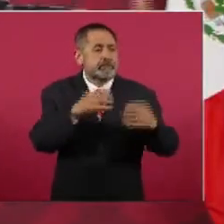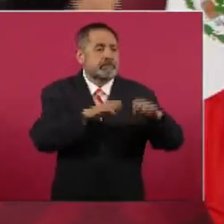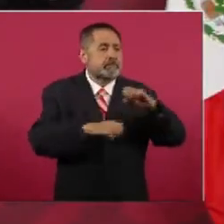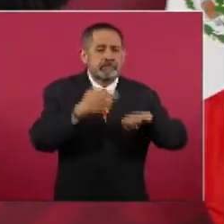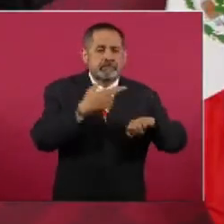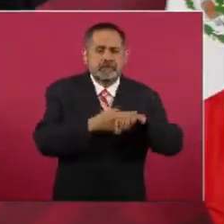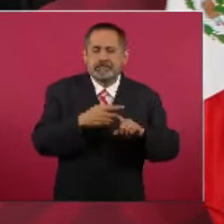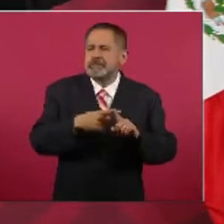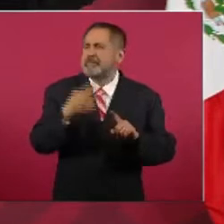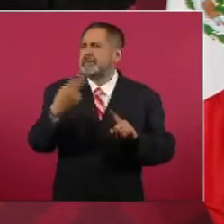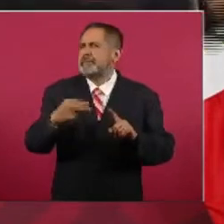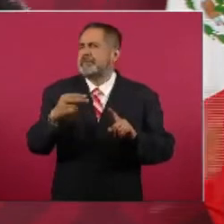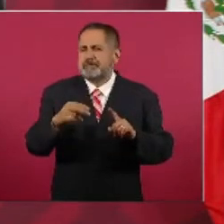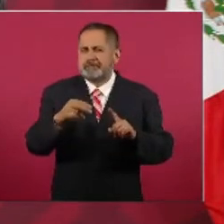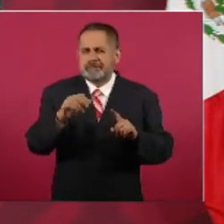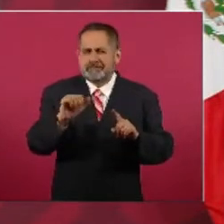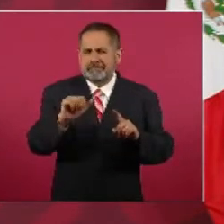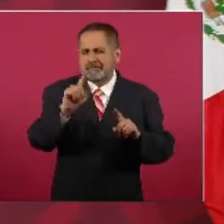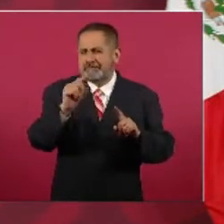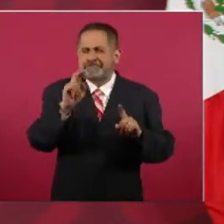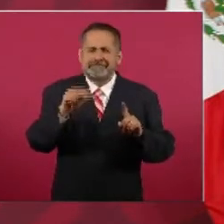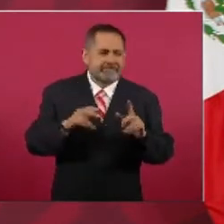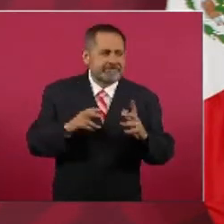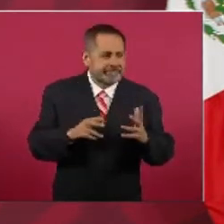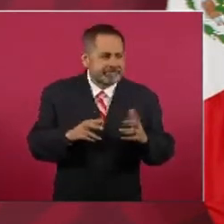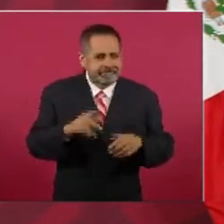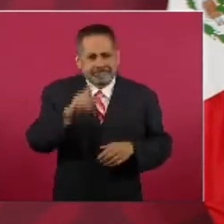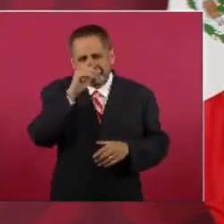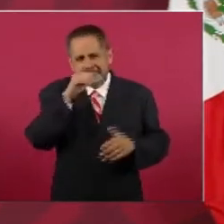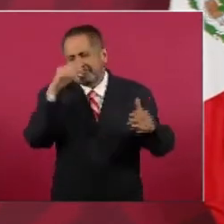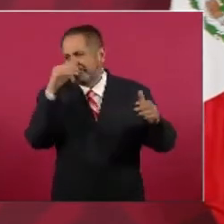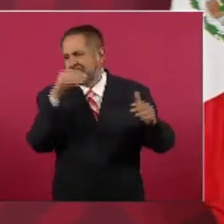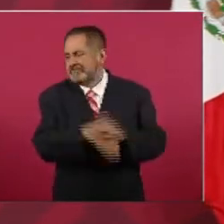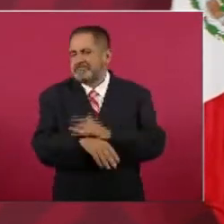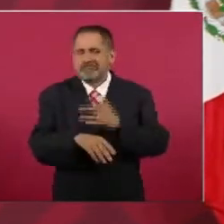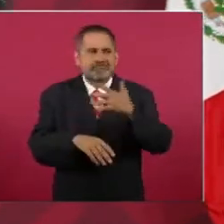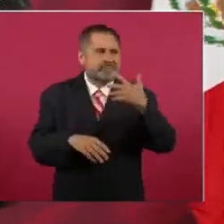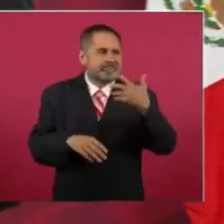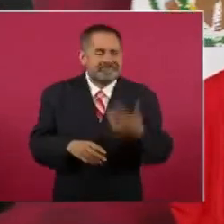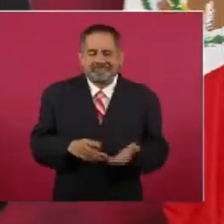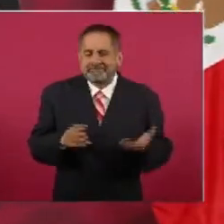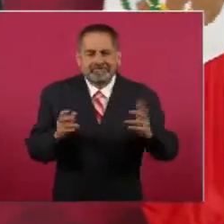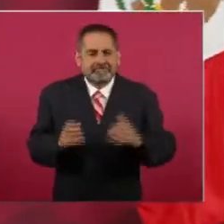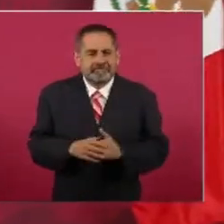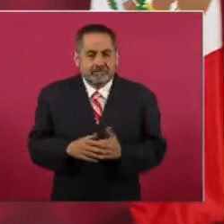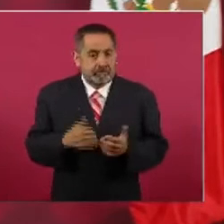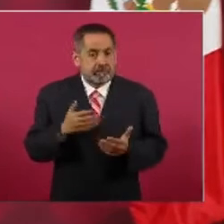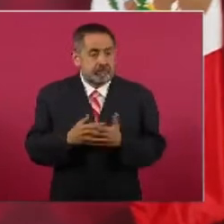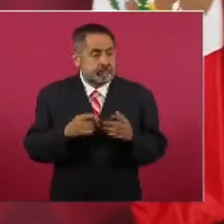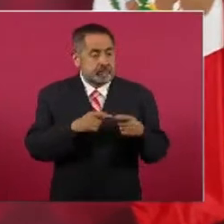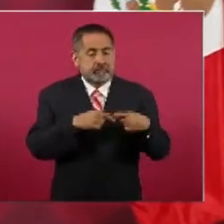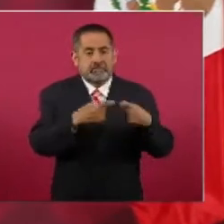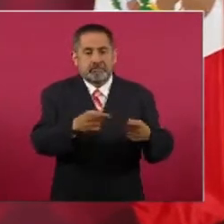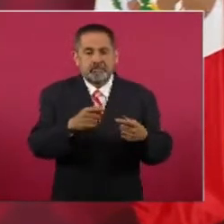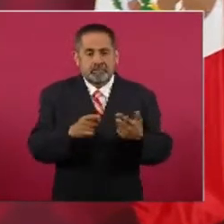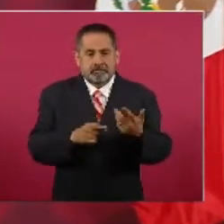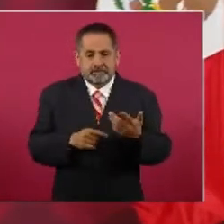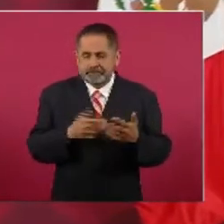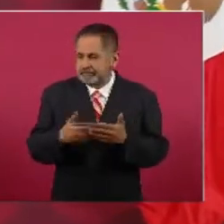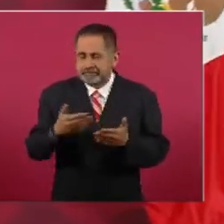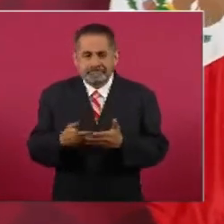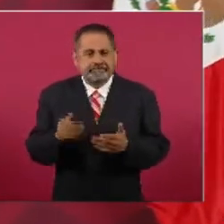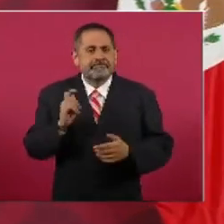crearon que se llama altar para casual tan ahora que